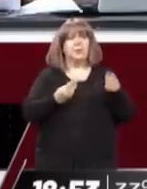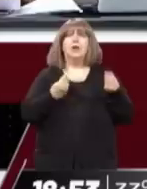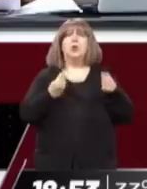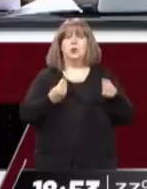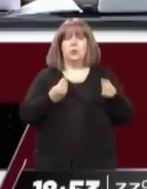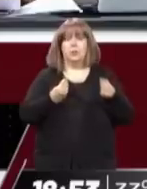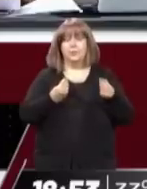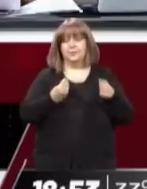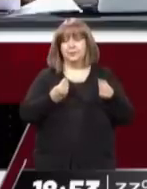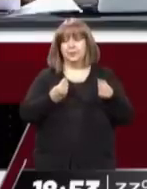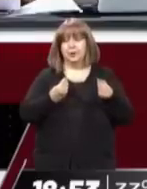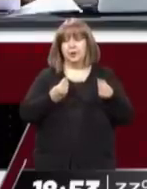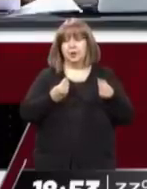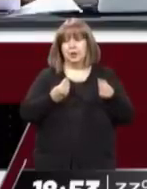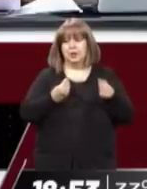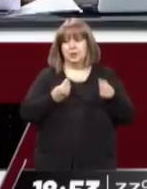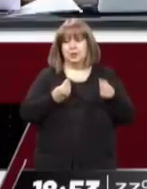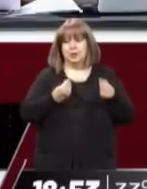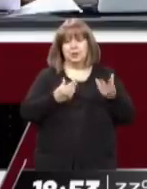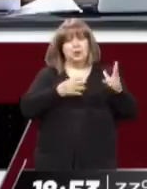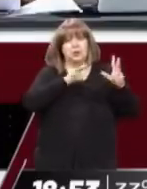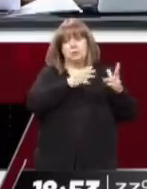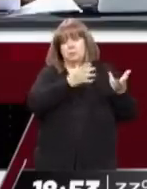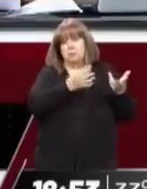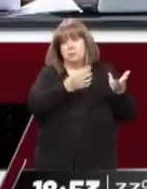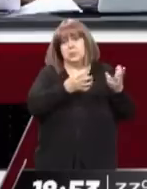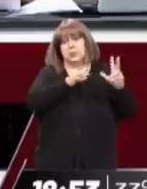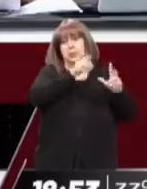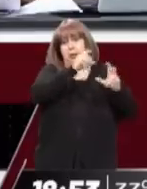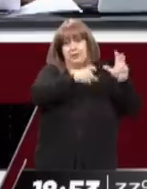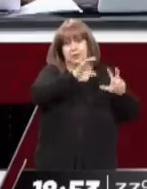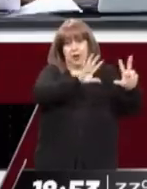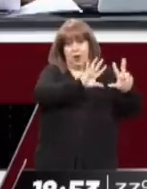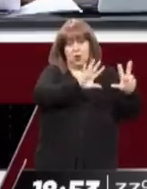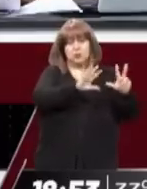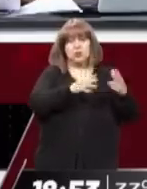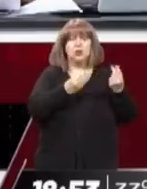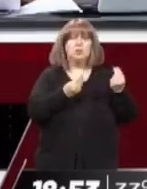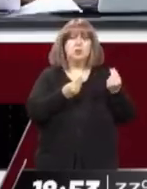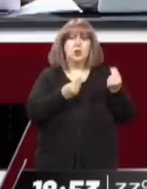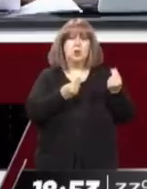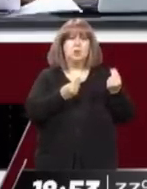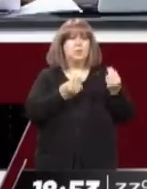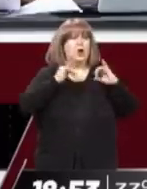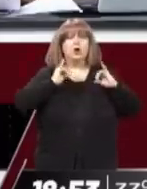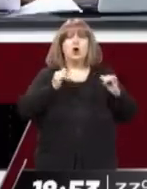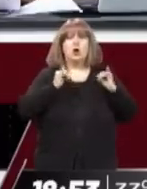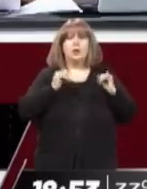de matar a alguien en algún momento? Porque es un poco, no sé, llama la atención, ¿no? Sí. Que siendo tan